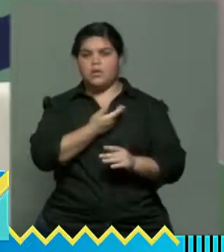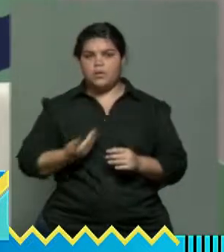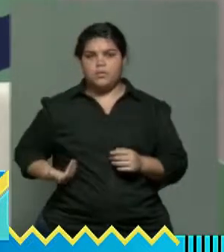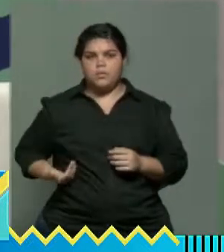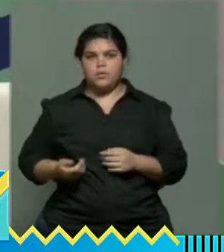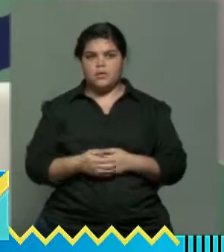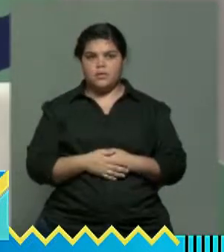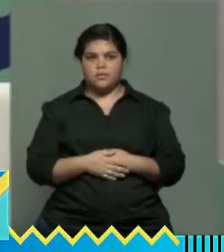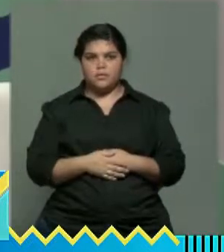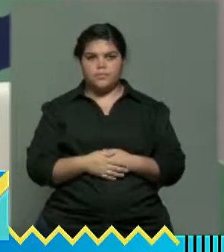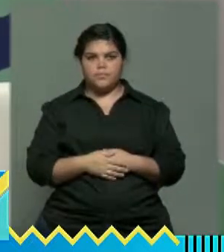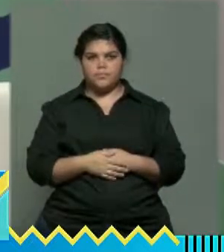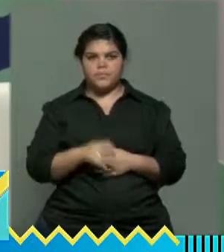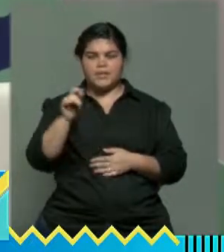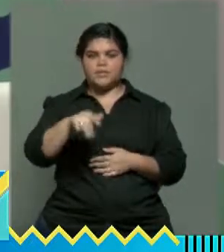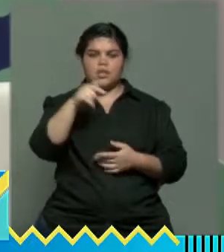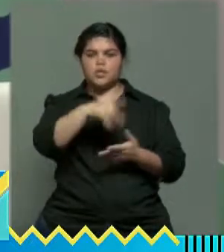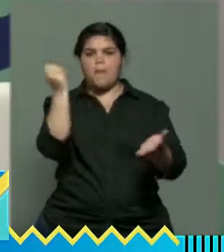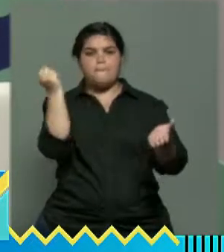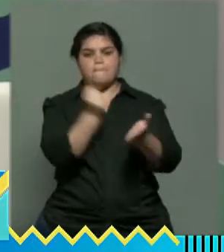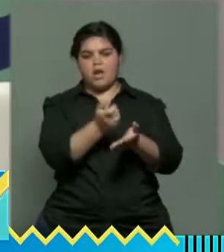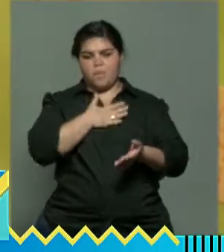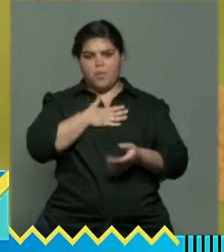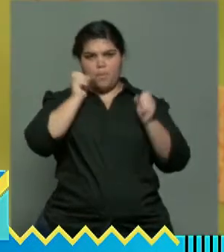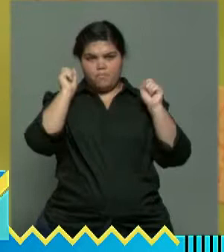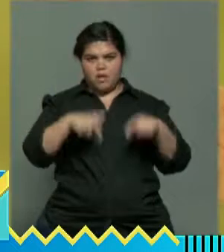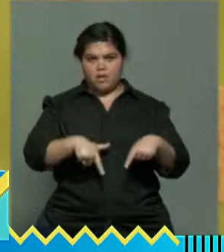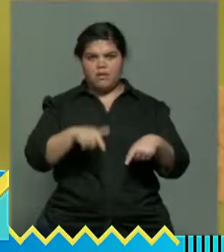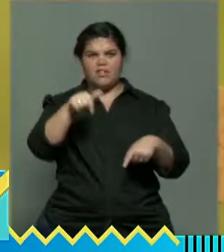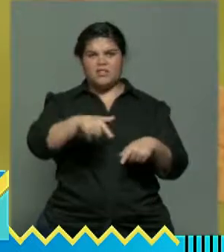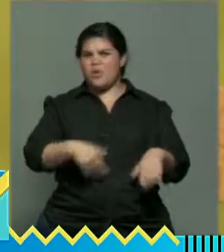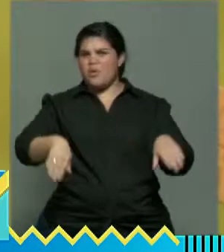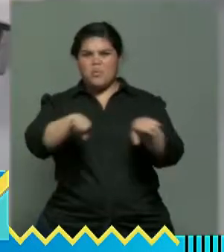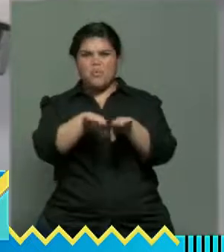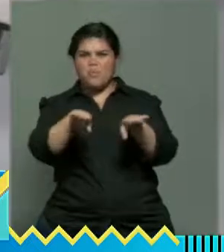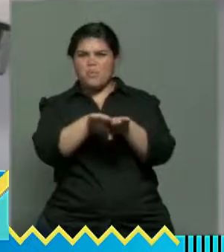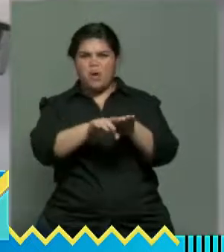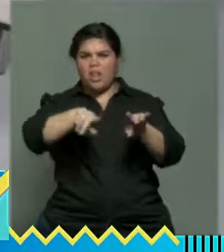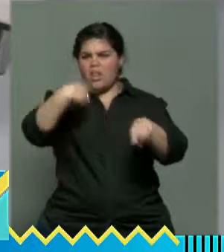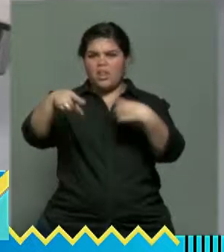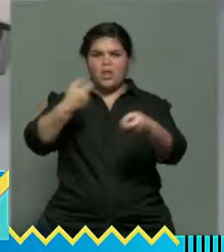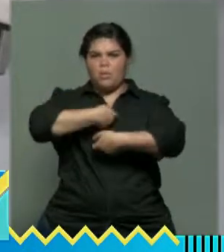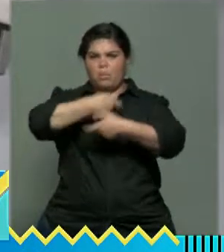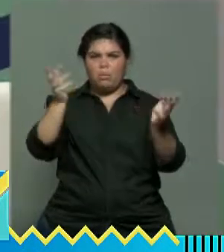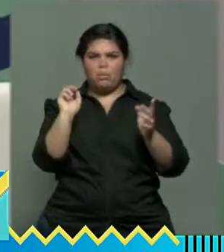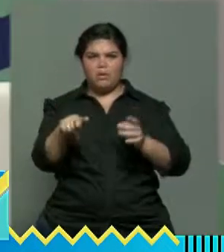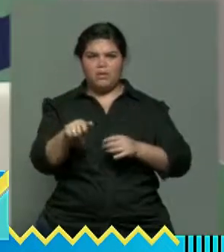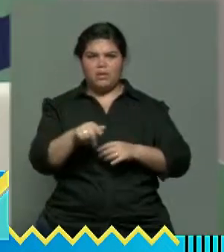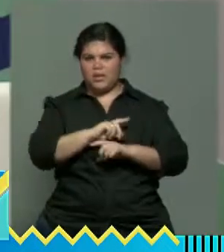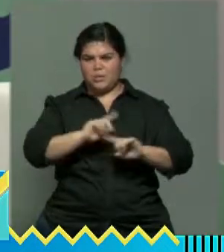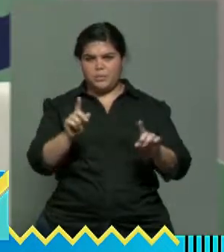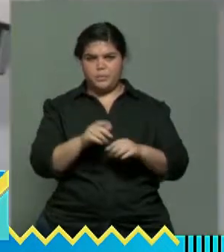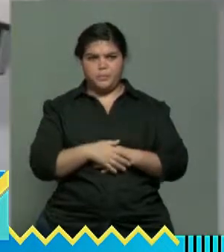no hemos tocado un símbolo nacional que lo trataron como si fuera una bebida más hecha con una fórmula secreta y agua. Claro.